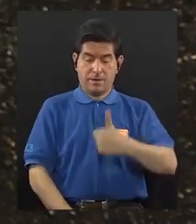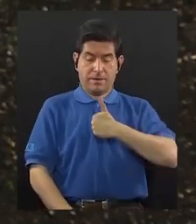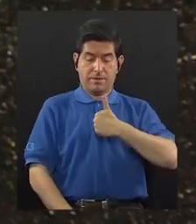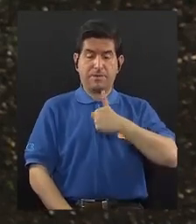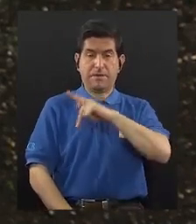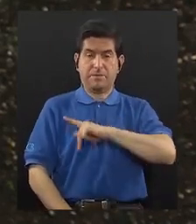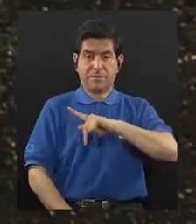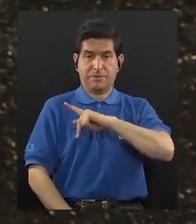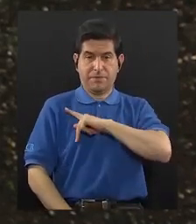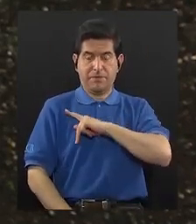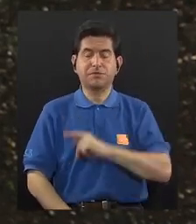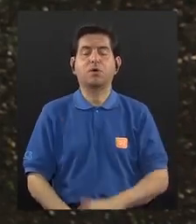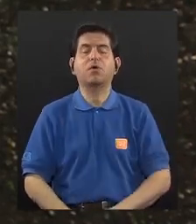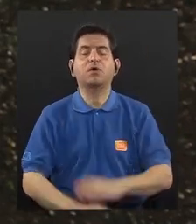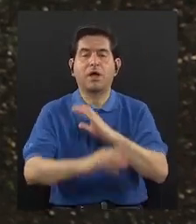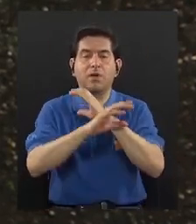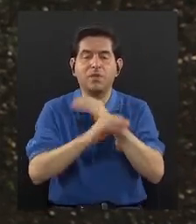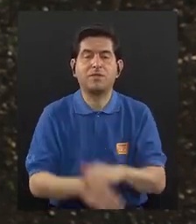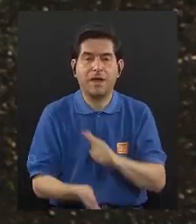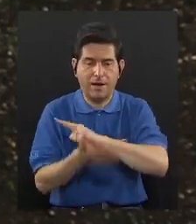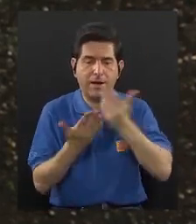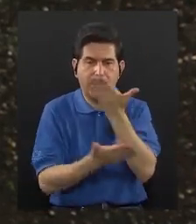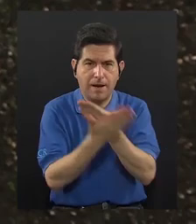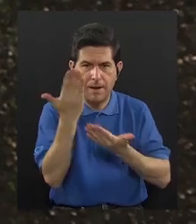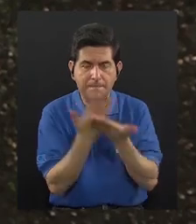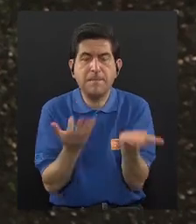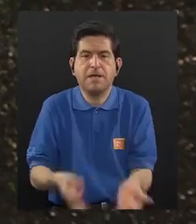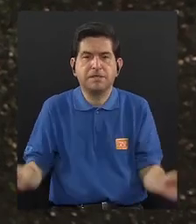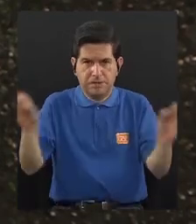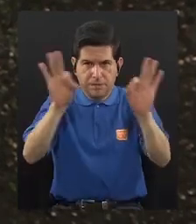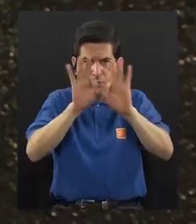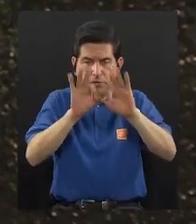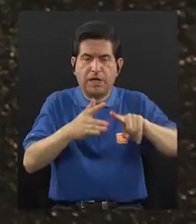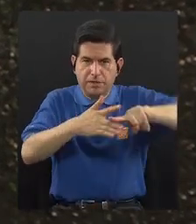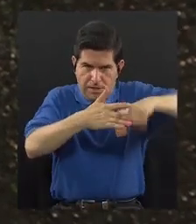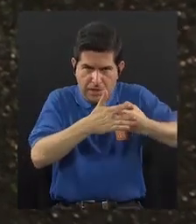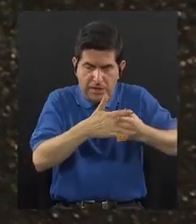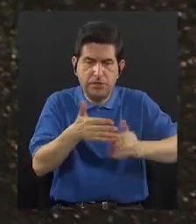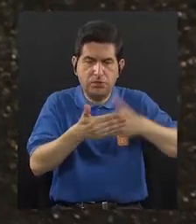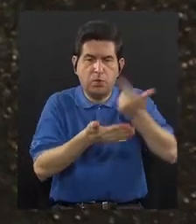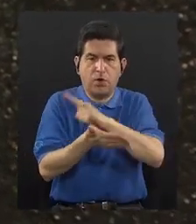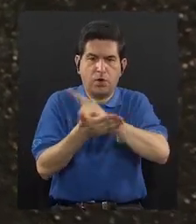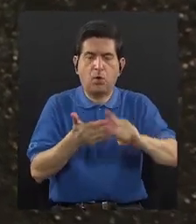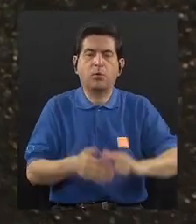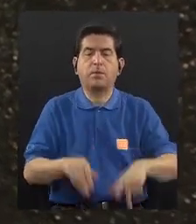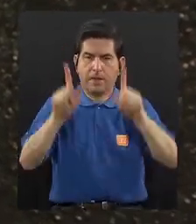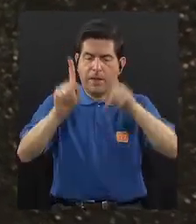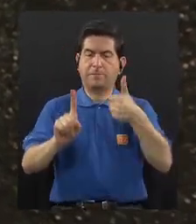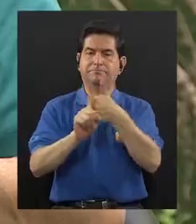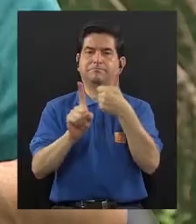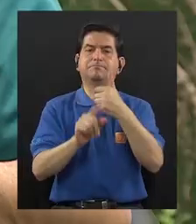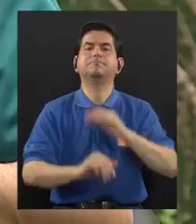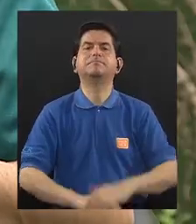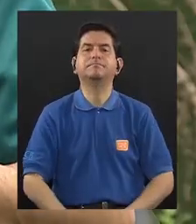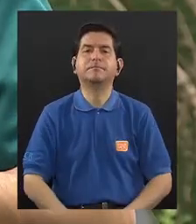personal que empieza por el lavado de manos que es de lo más simple y de lo más importante y por supuesto el aseo personal